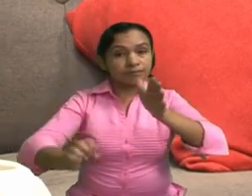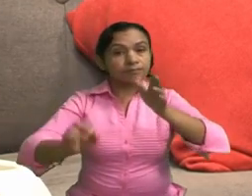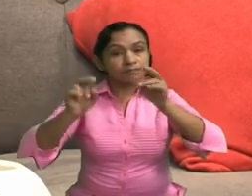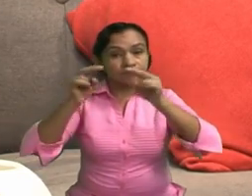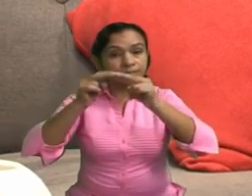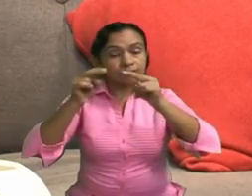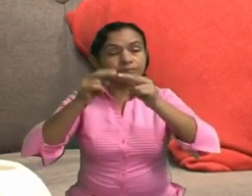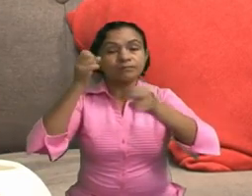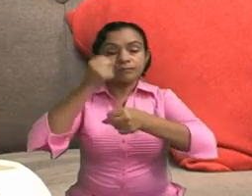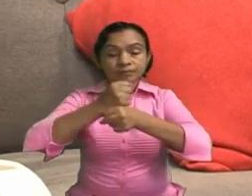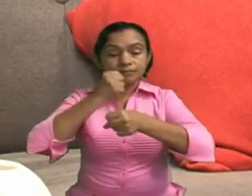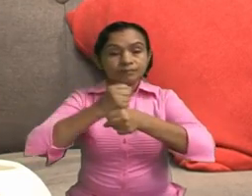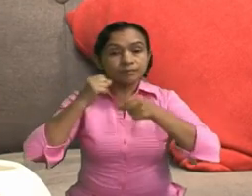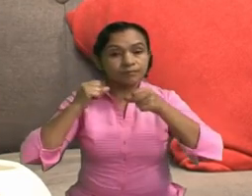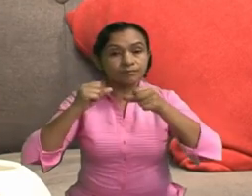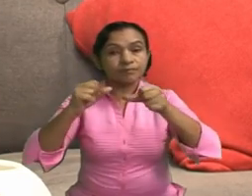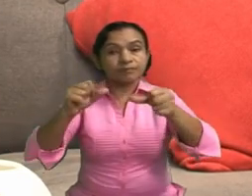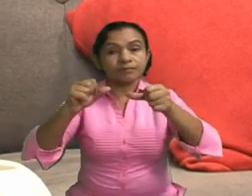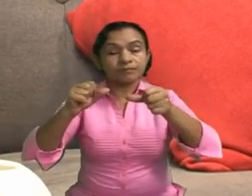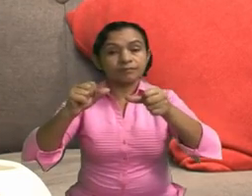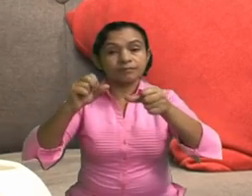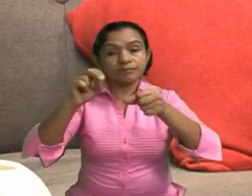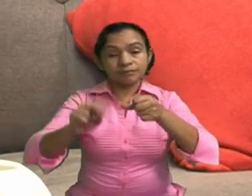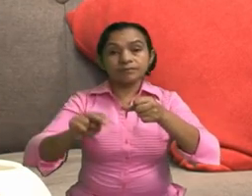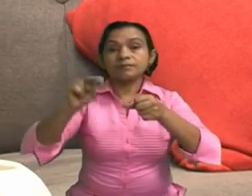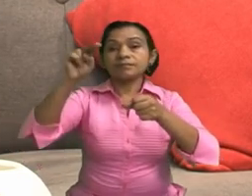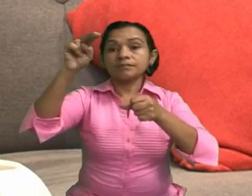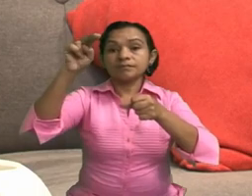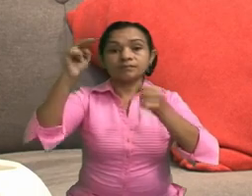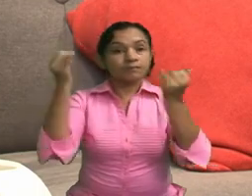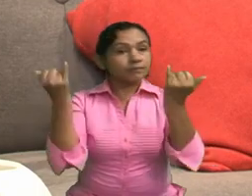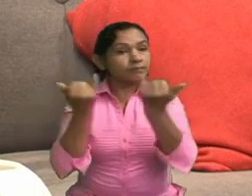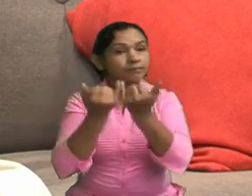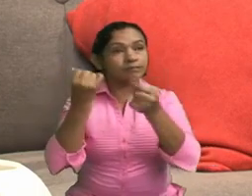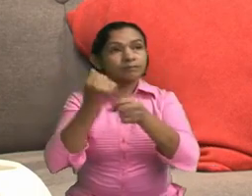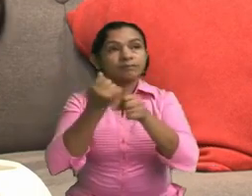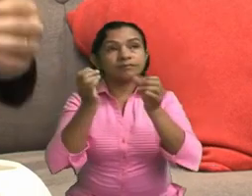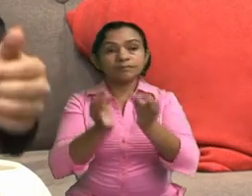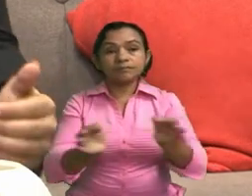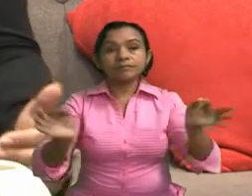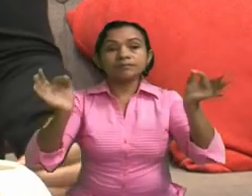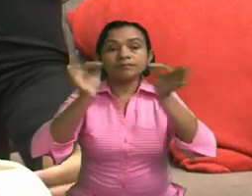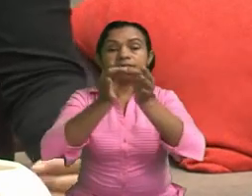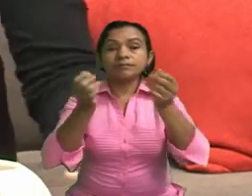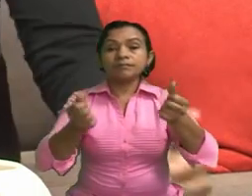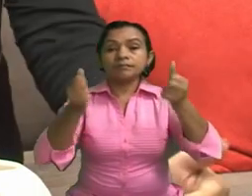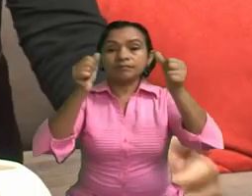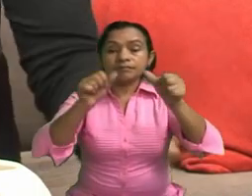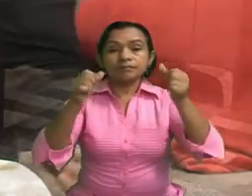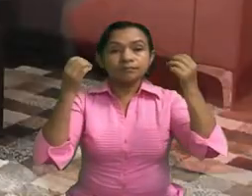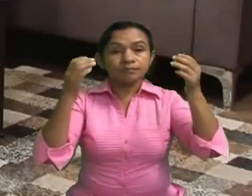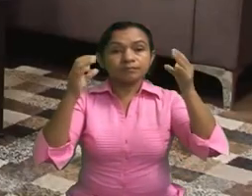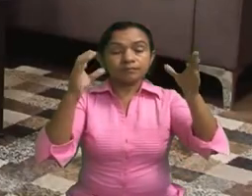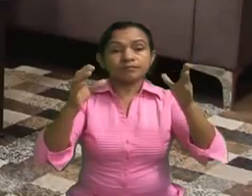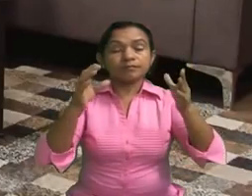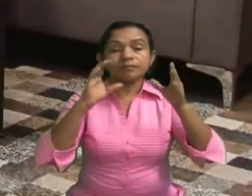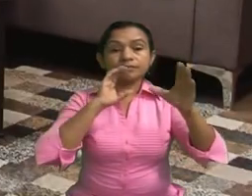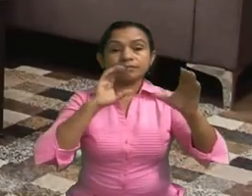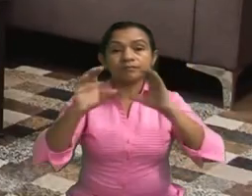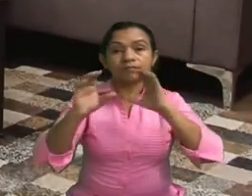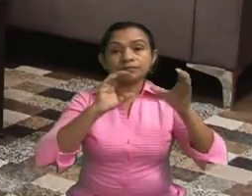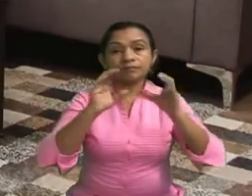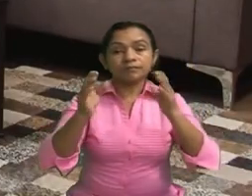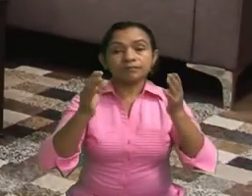ya se viene trabajando la carretera al Caribe Norte, porque es muy importante establecer las condiciones de las vías de